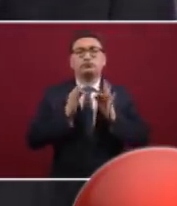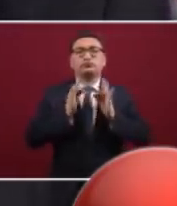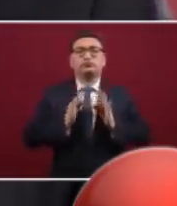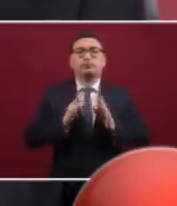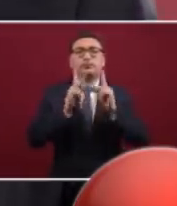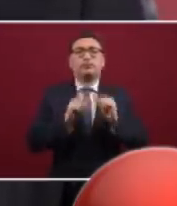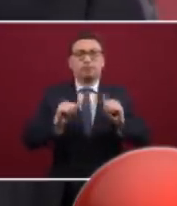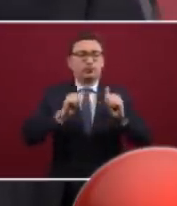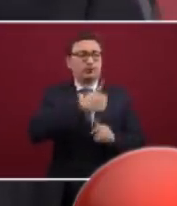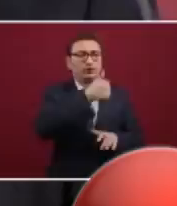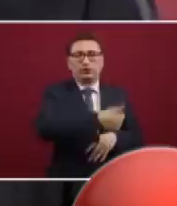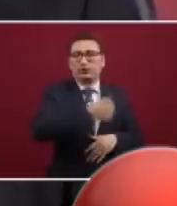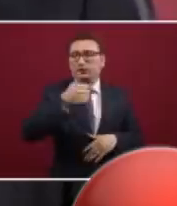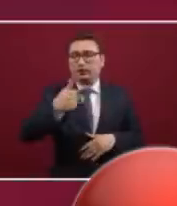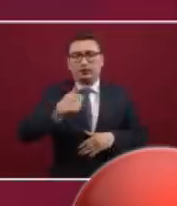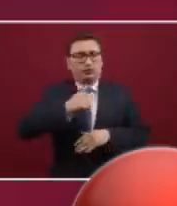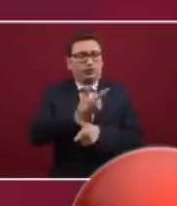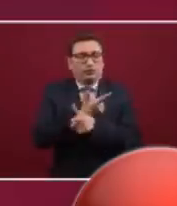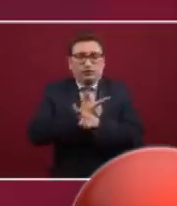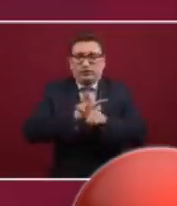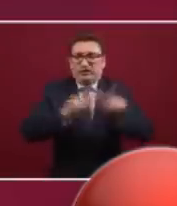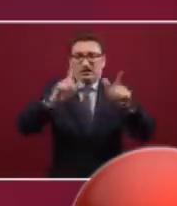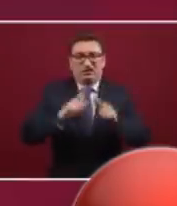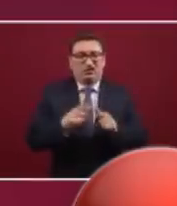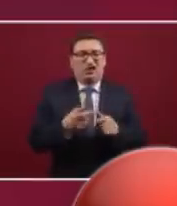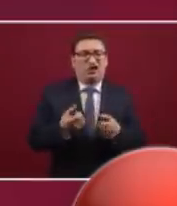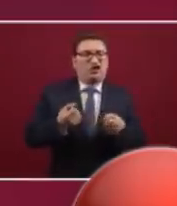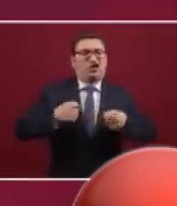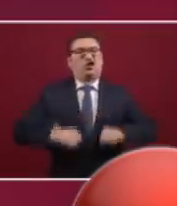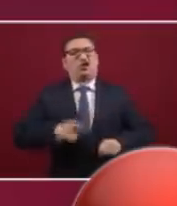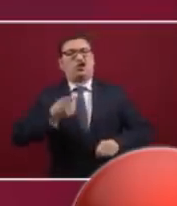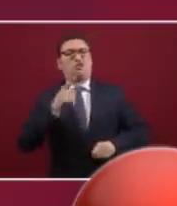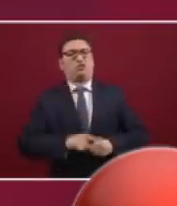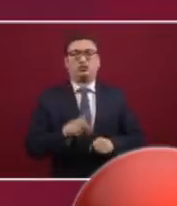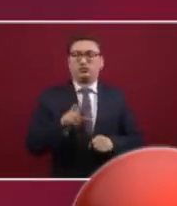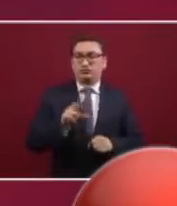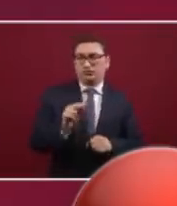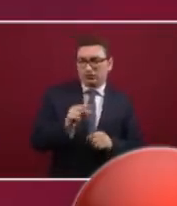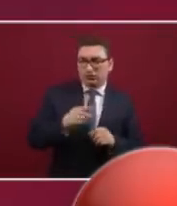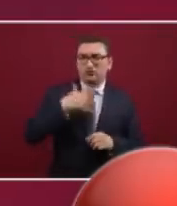con libertad, sin autoritarismo, sin corrupción.